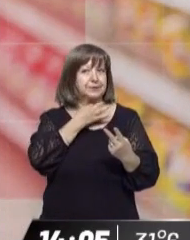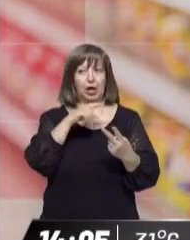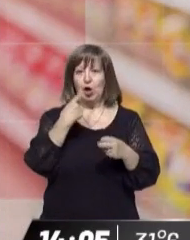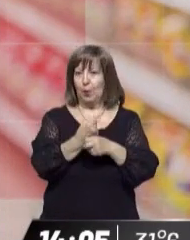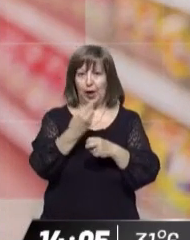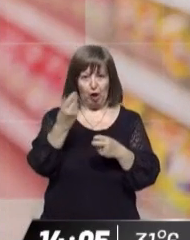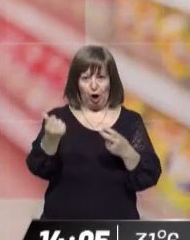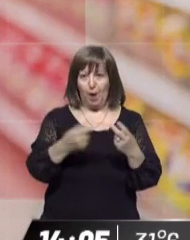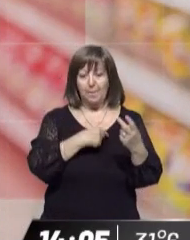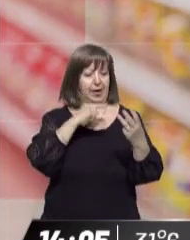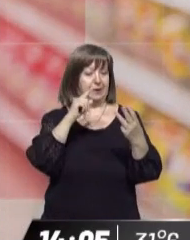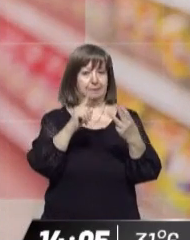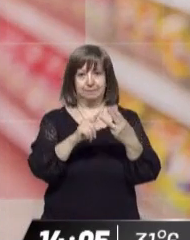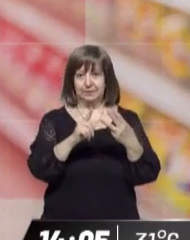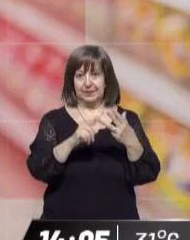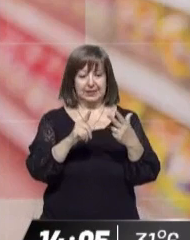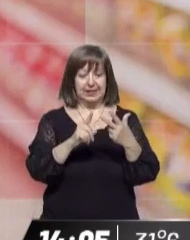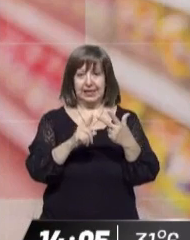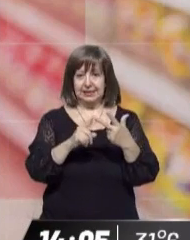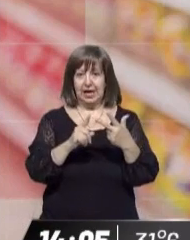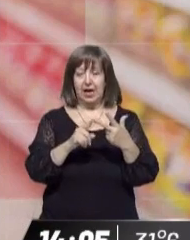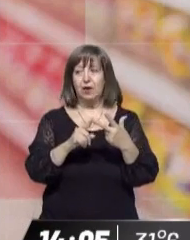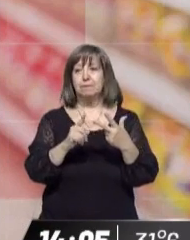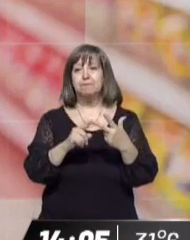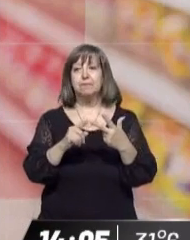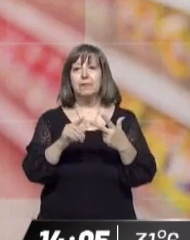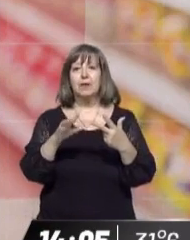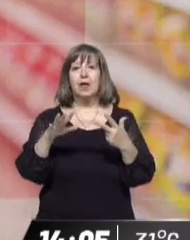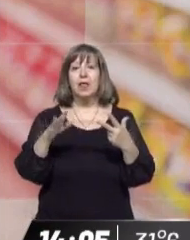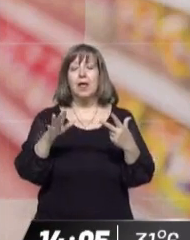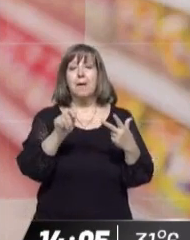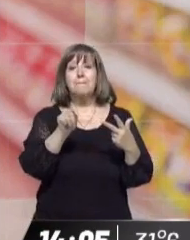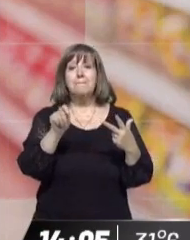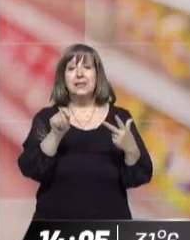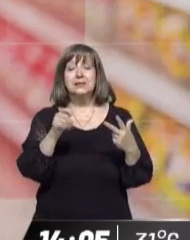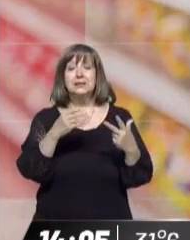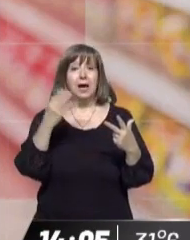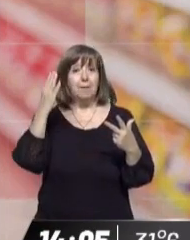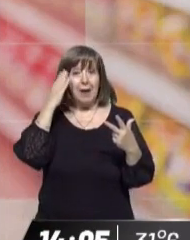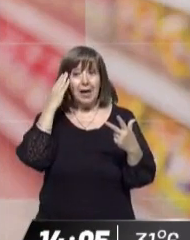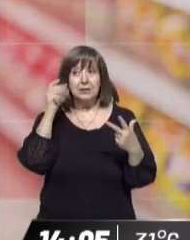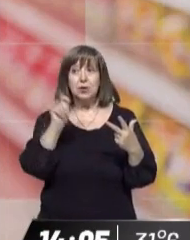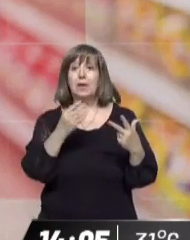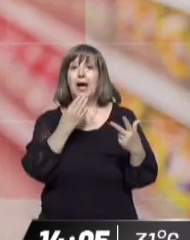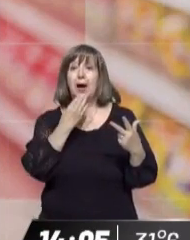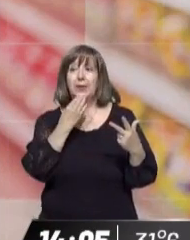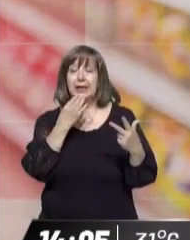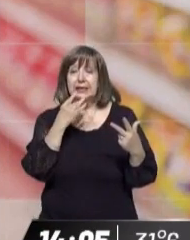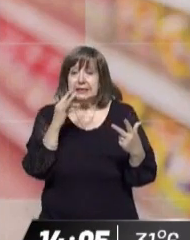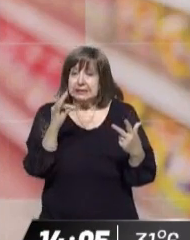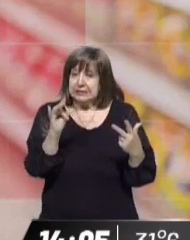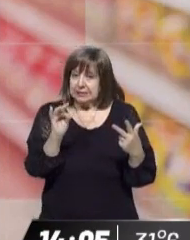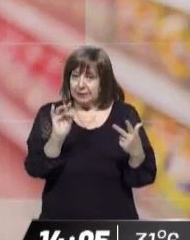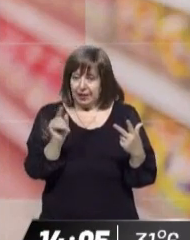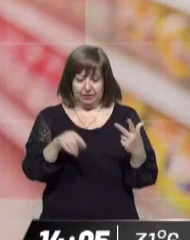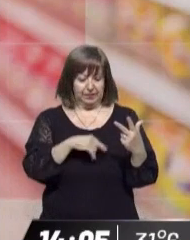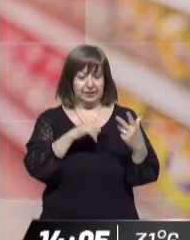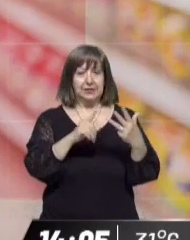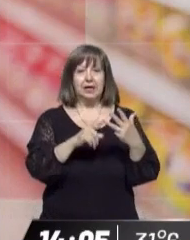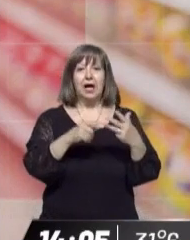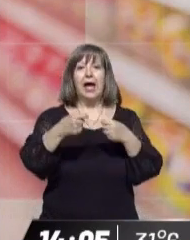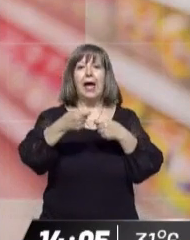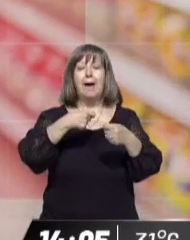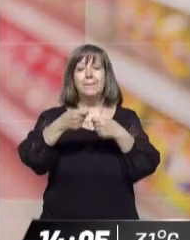se espera que sea delicado, si bien marzo y abril dicen que va a ser la manifestación peor de la crisis. Sí. Las